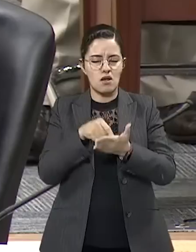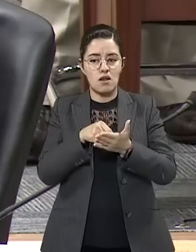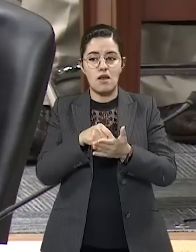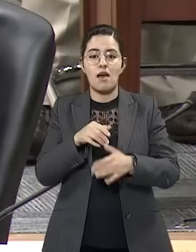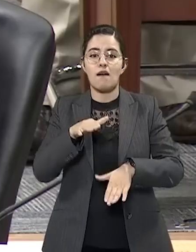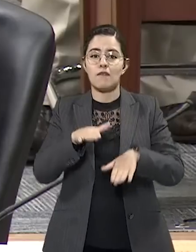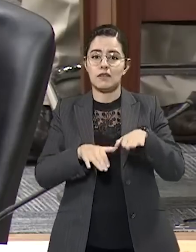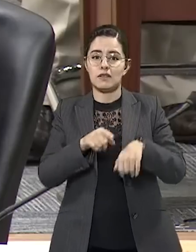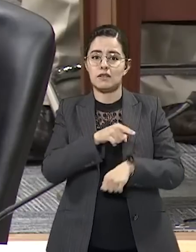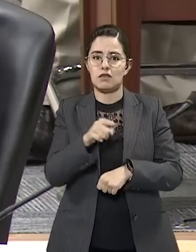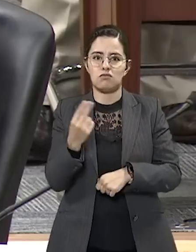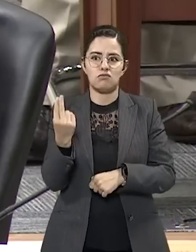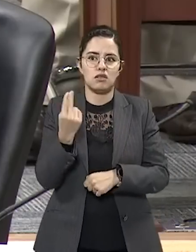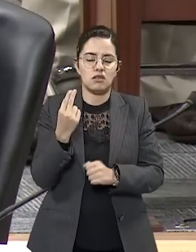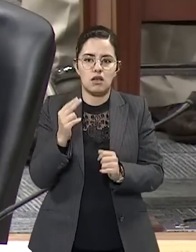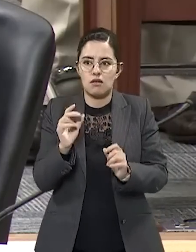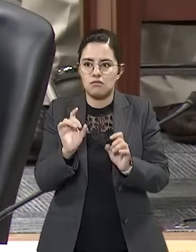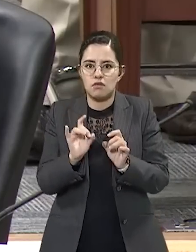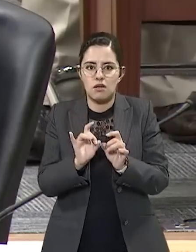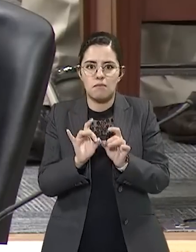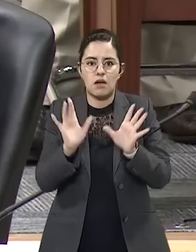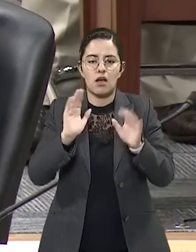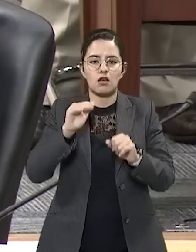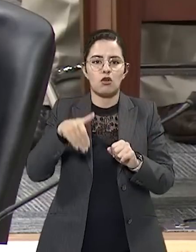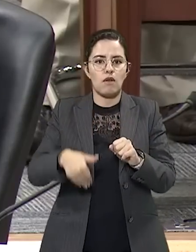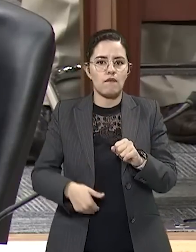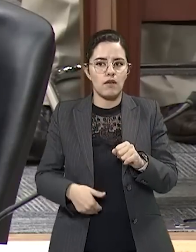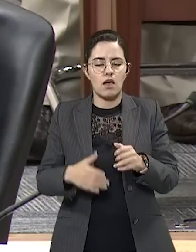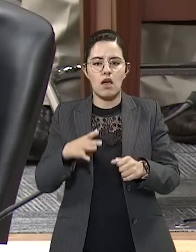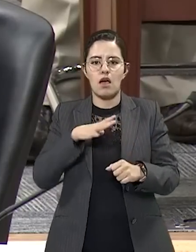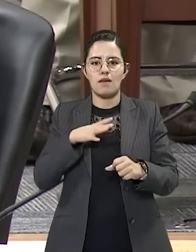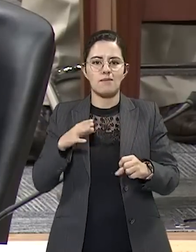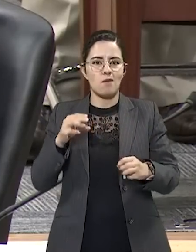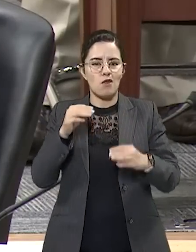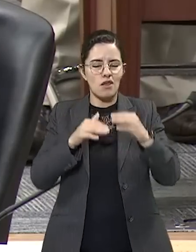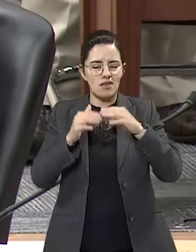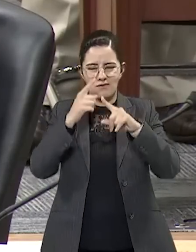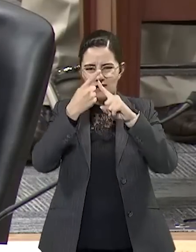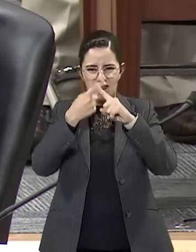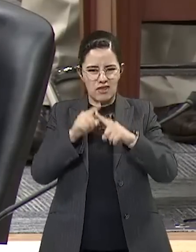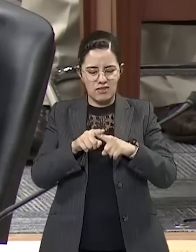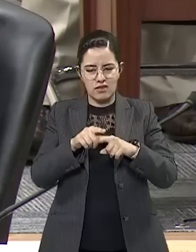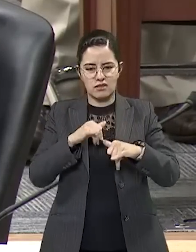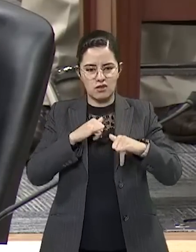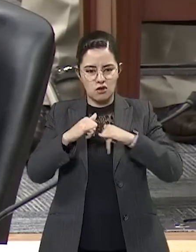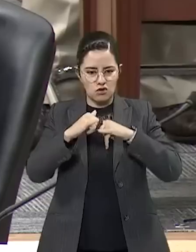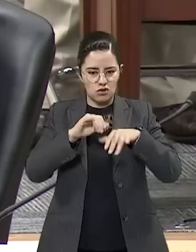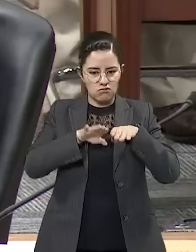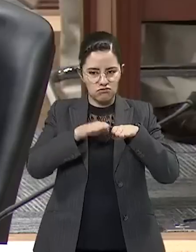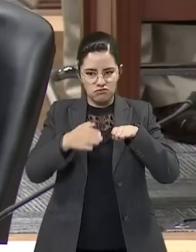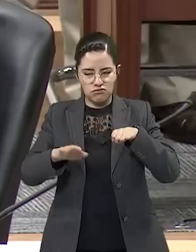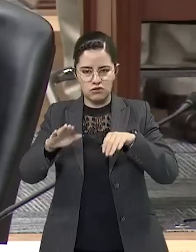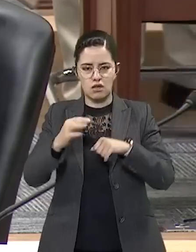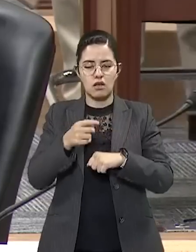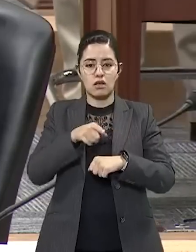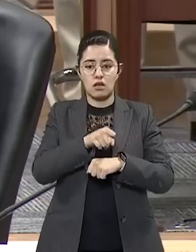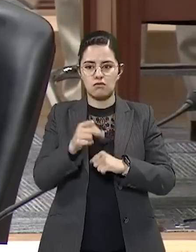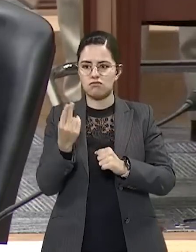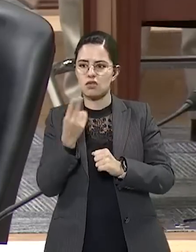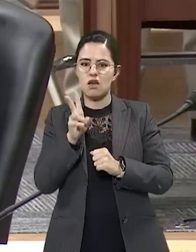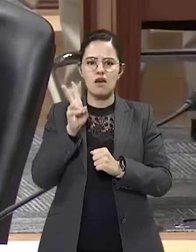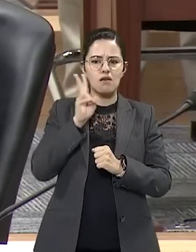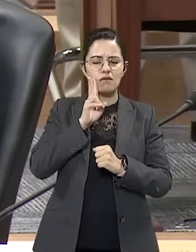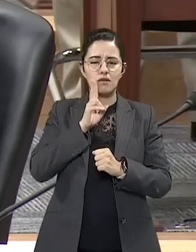toda clase de accidentes desde geográficos y dificultades de distinta naturaleza desde situaciones